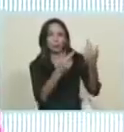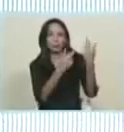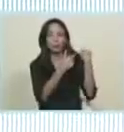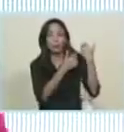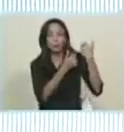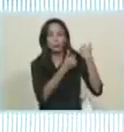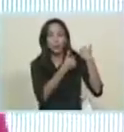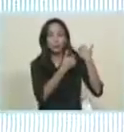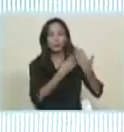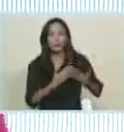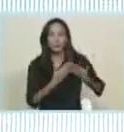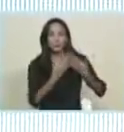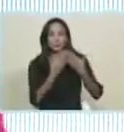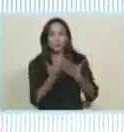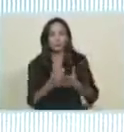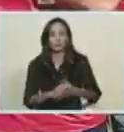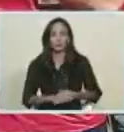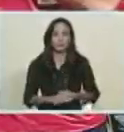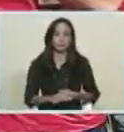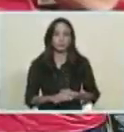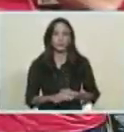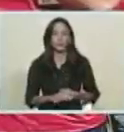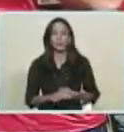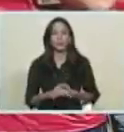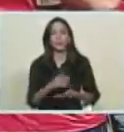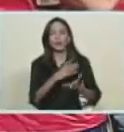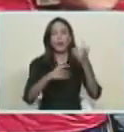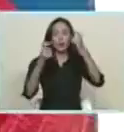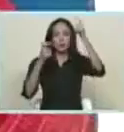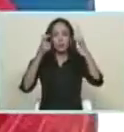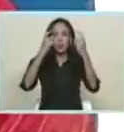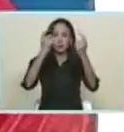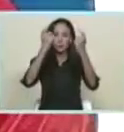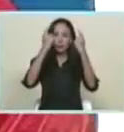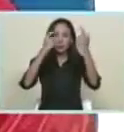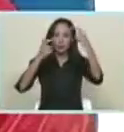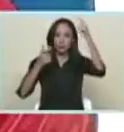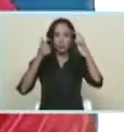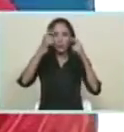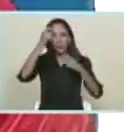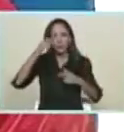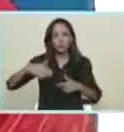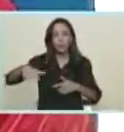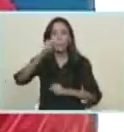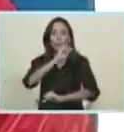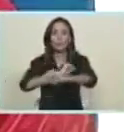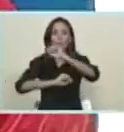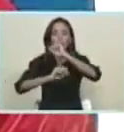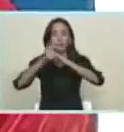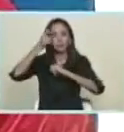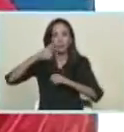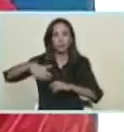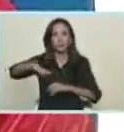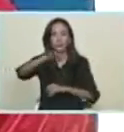a la causa que nos dejara nuestro comandante Hugo Chávez, la causa del pueblo.